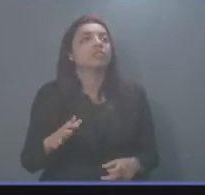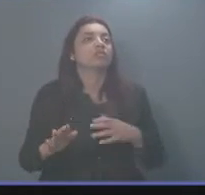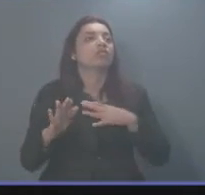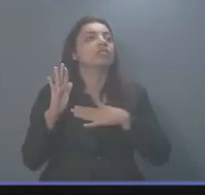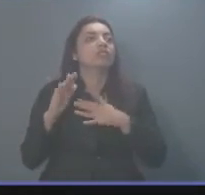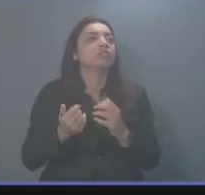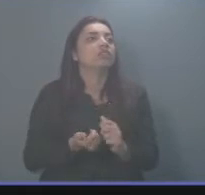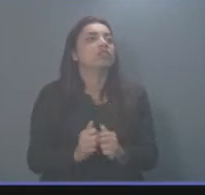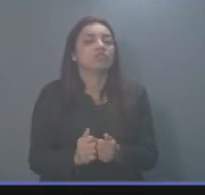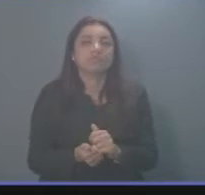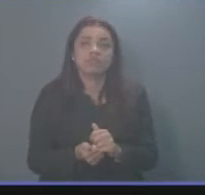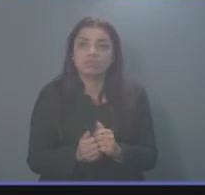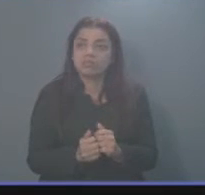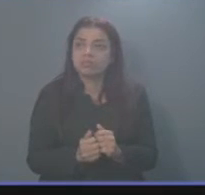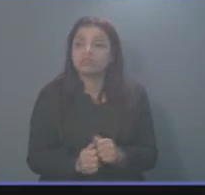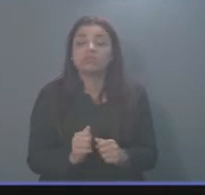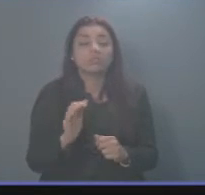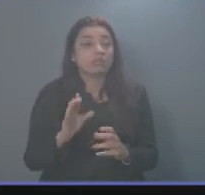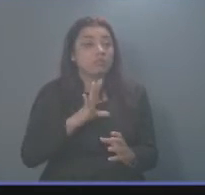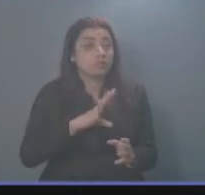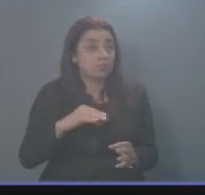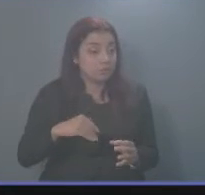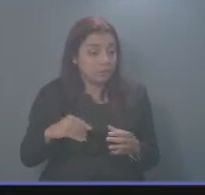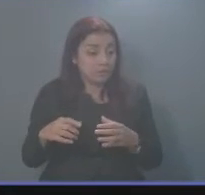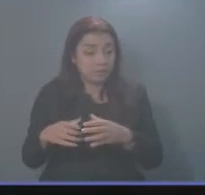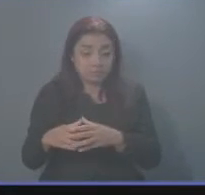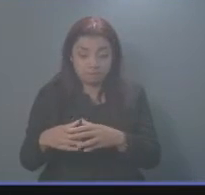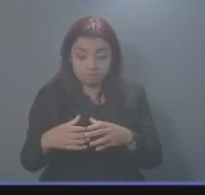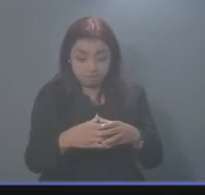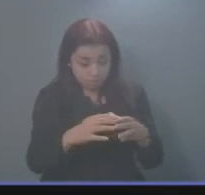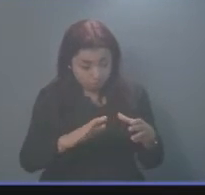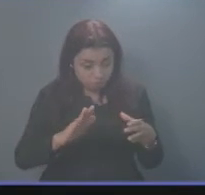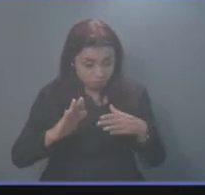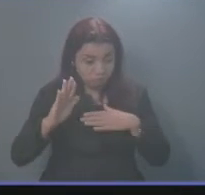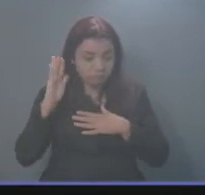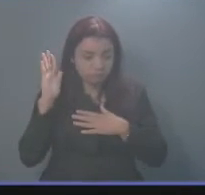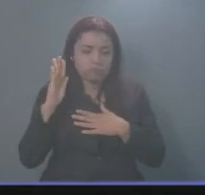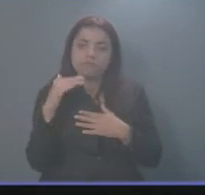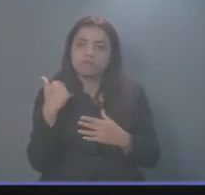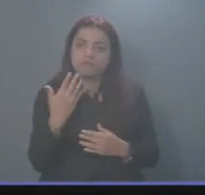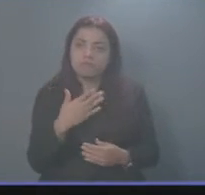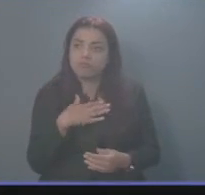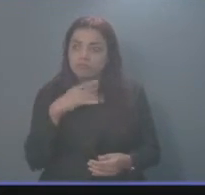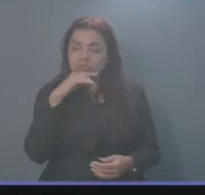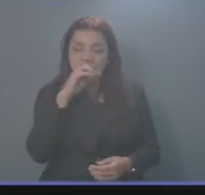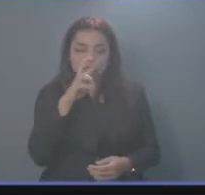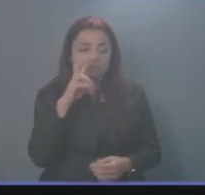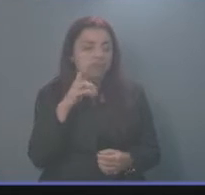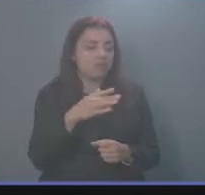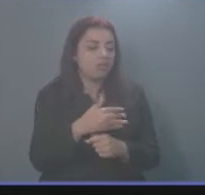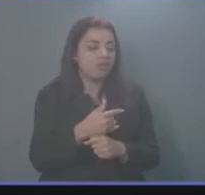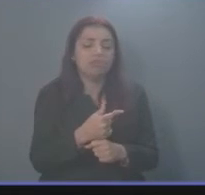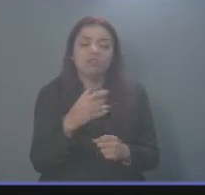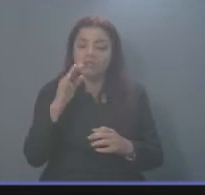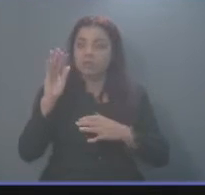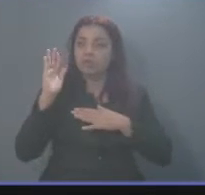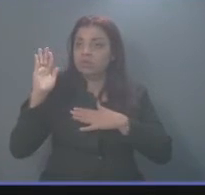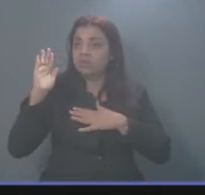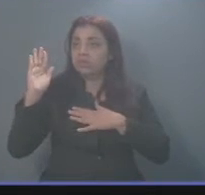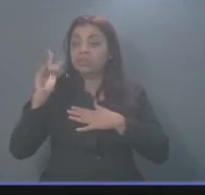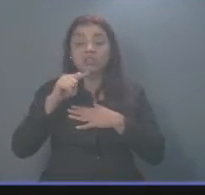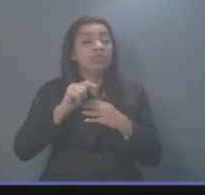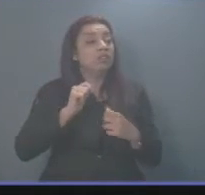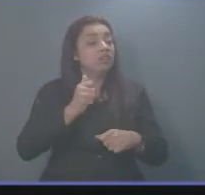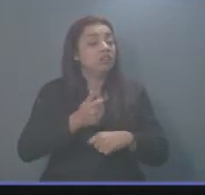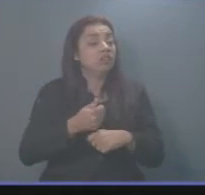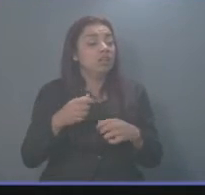a los deportistas y a sus familias una promesa que llevamos en nuestra plataforma legislativa también, de crear el